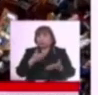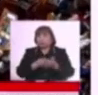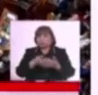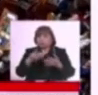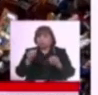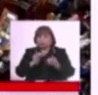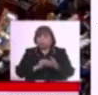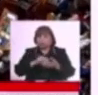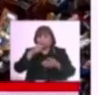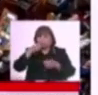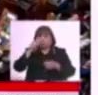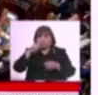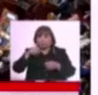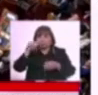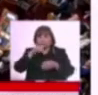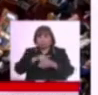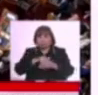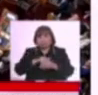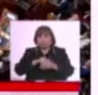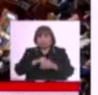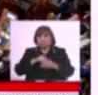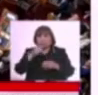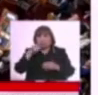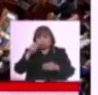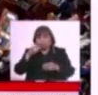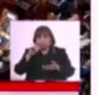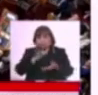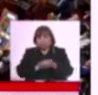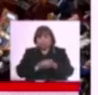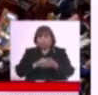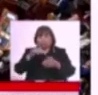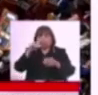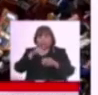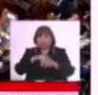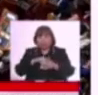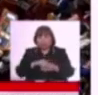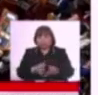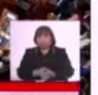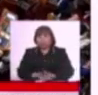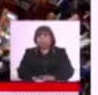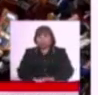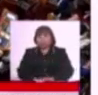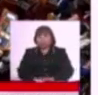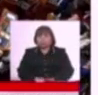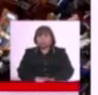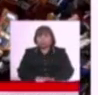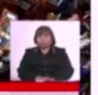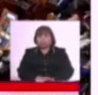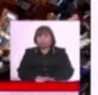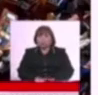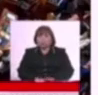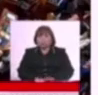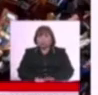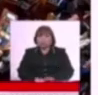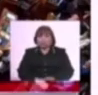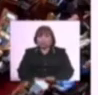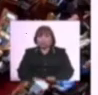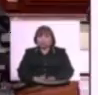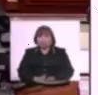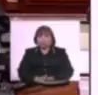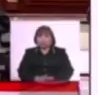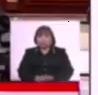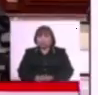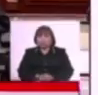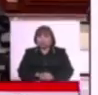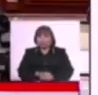no se diga después que un violador no puede entrar a la casa de una niña de 10 años y violarla, porque no